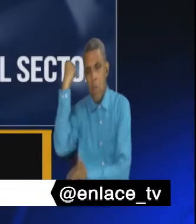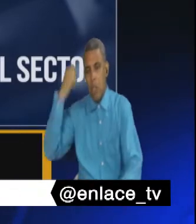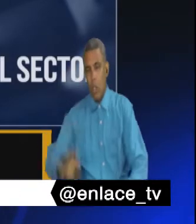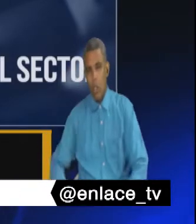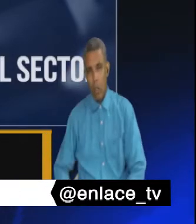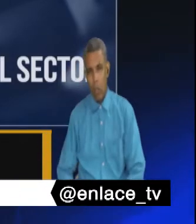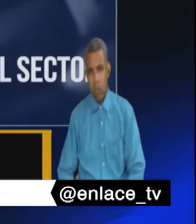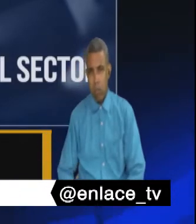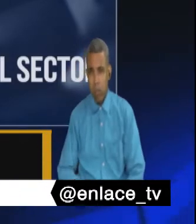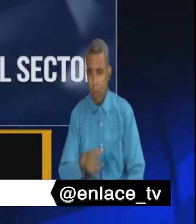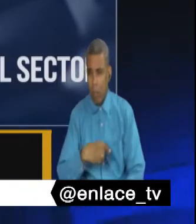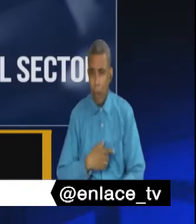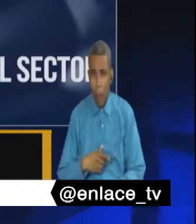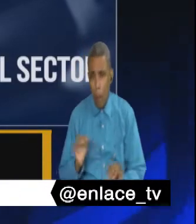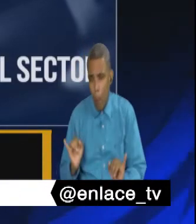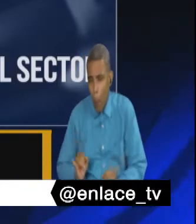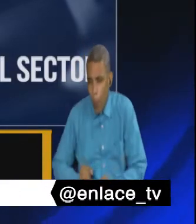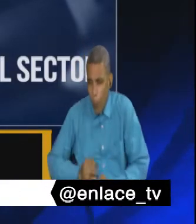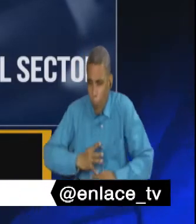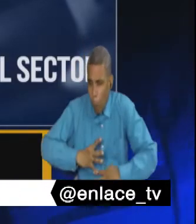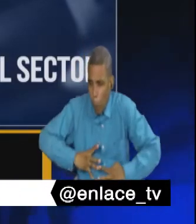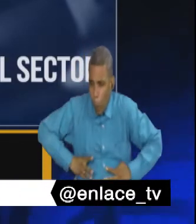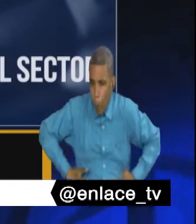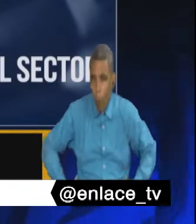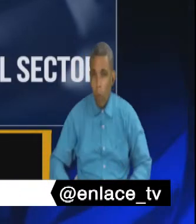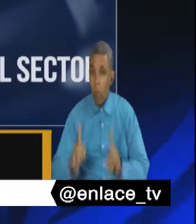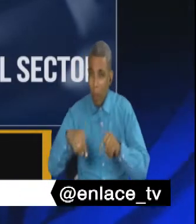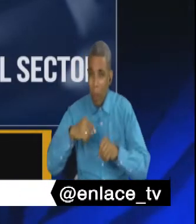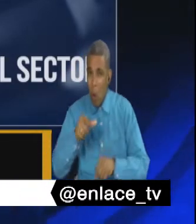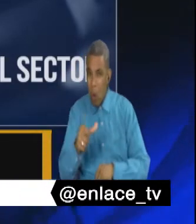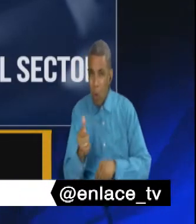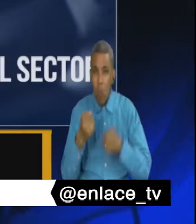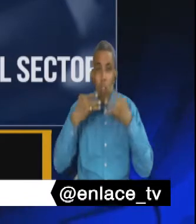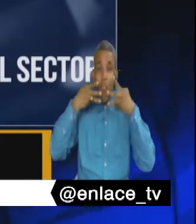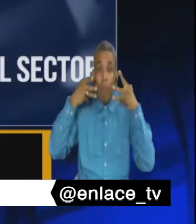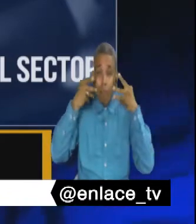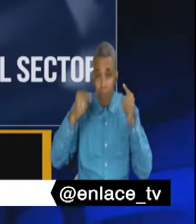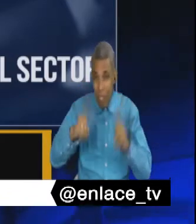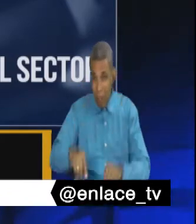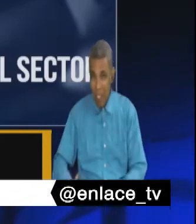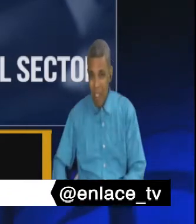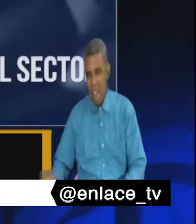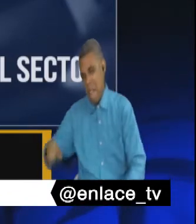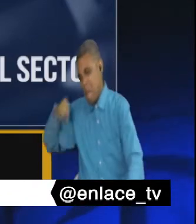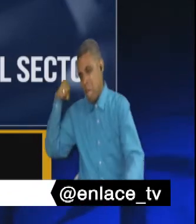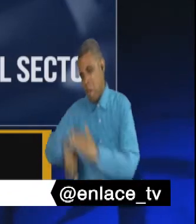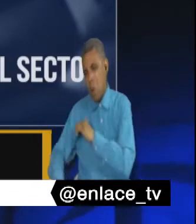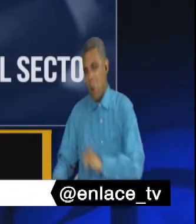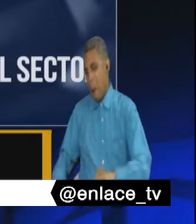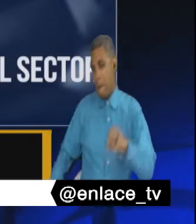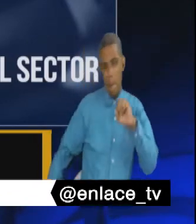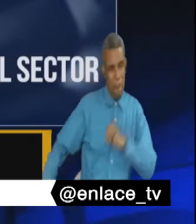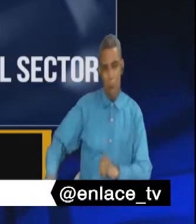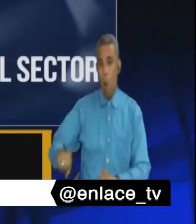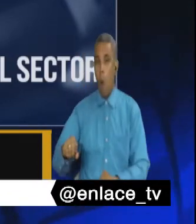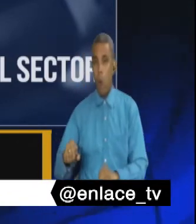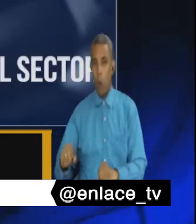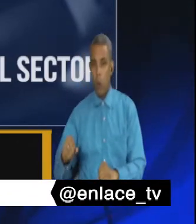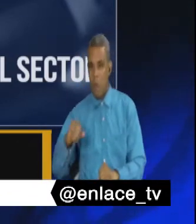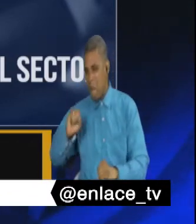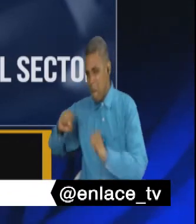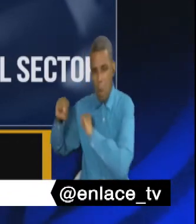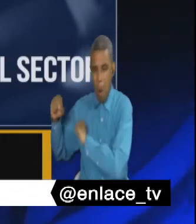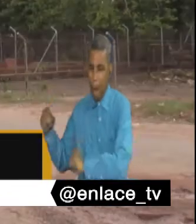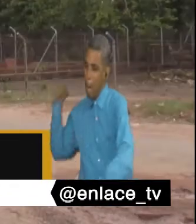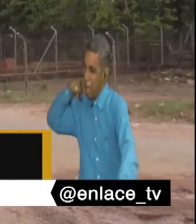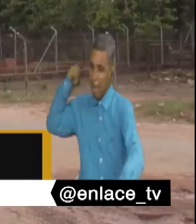un gatico y también lo cogió y lo tiró. Una vecina se quedó con el gatico también porque ese señor le daba duro a